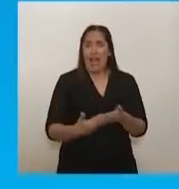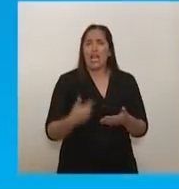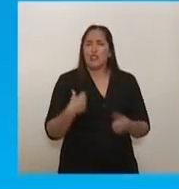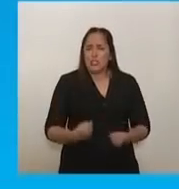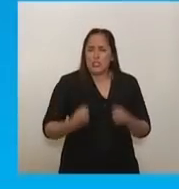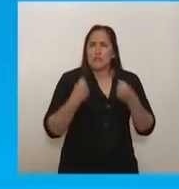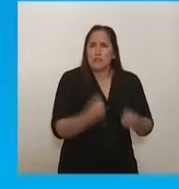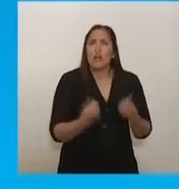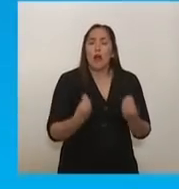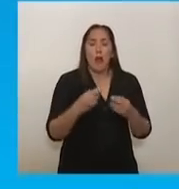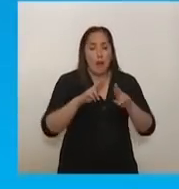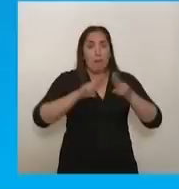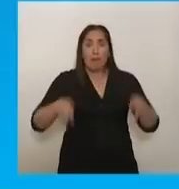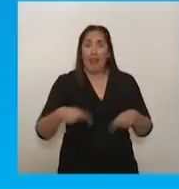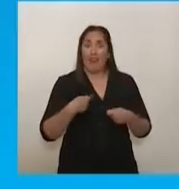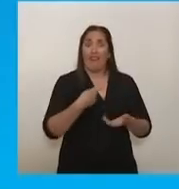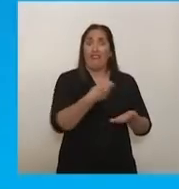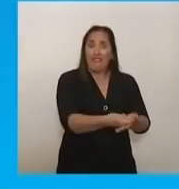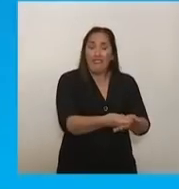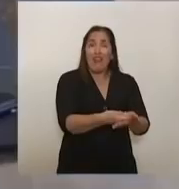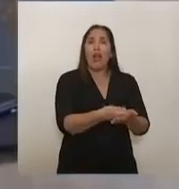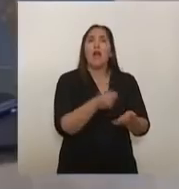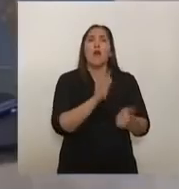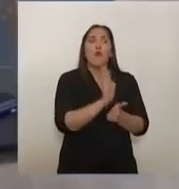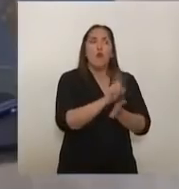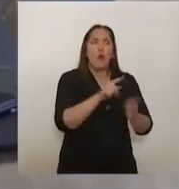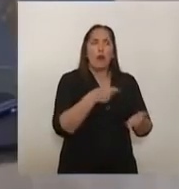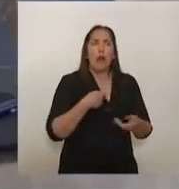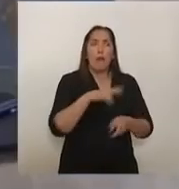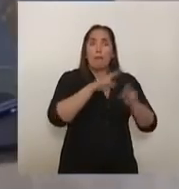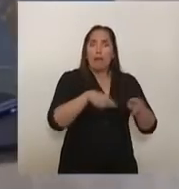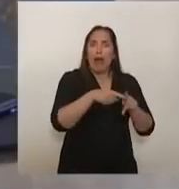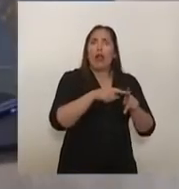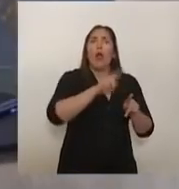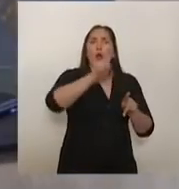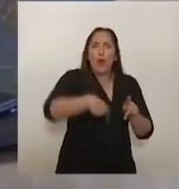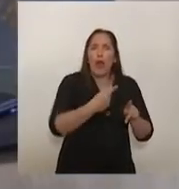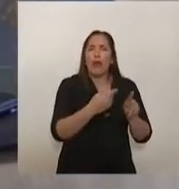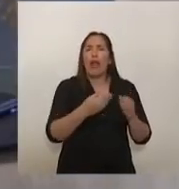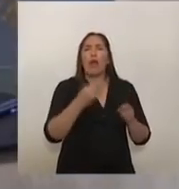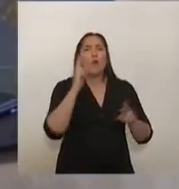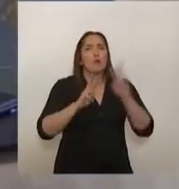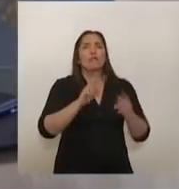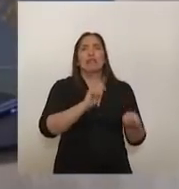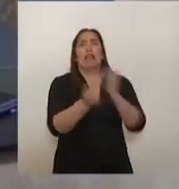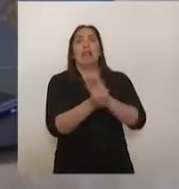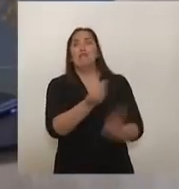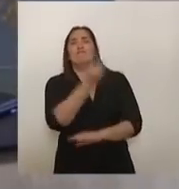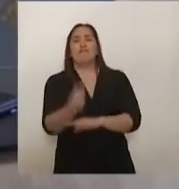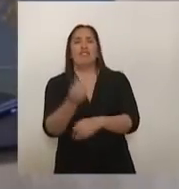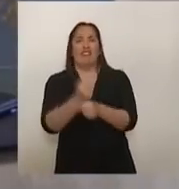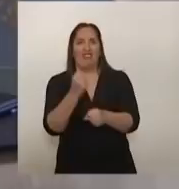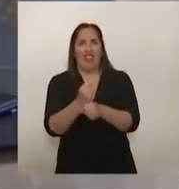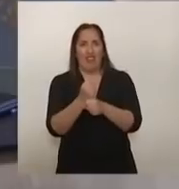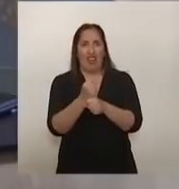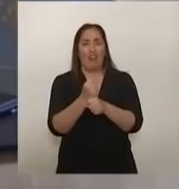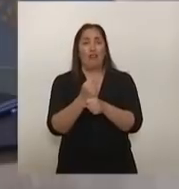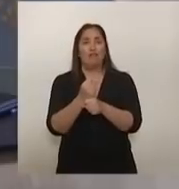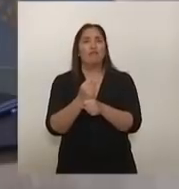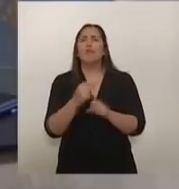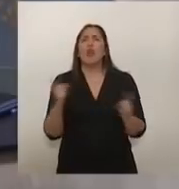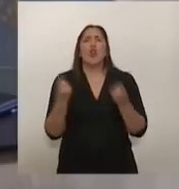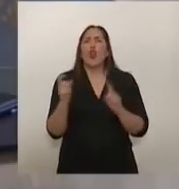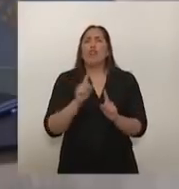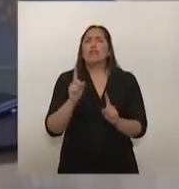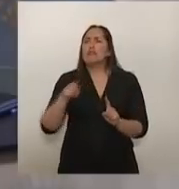fue hacer que los planes sean puentes hacia el empleo y que cada familia tenga una relación directa con el Estado, sin